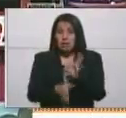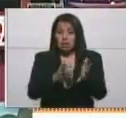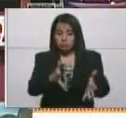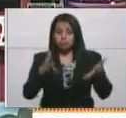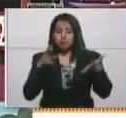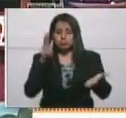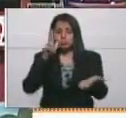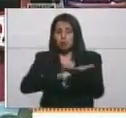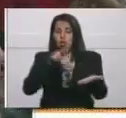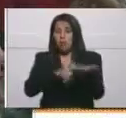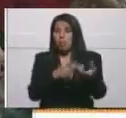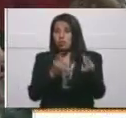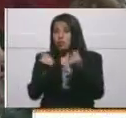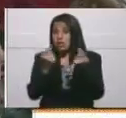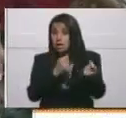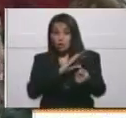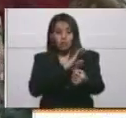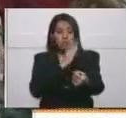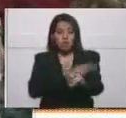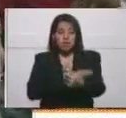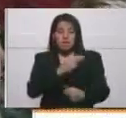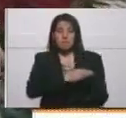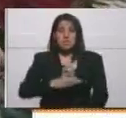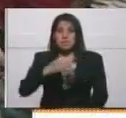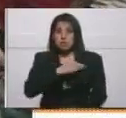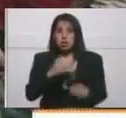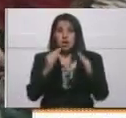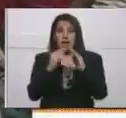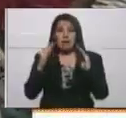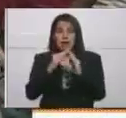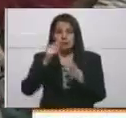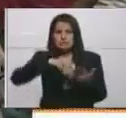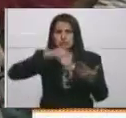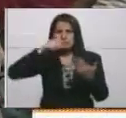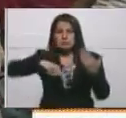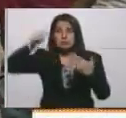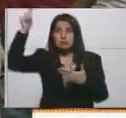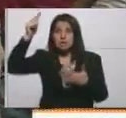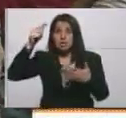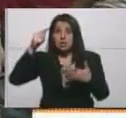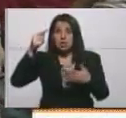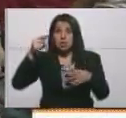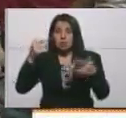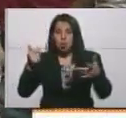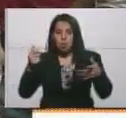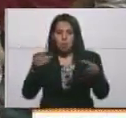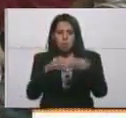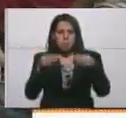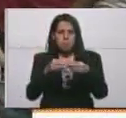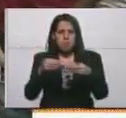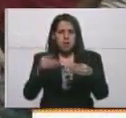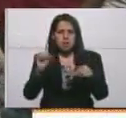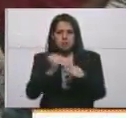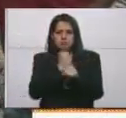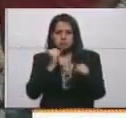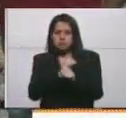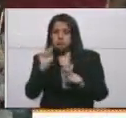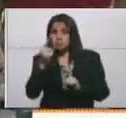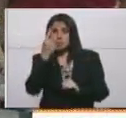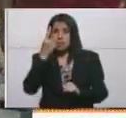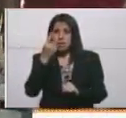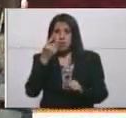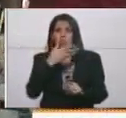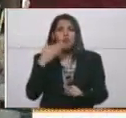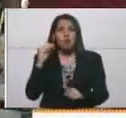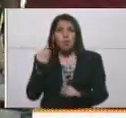recursos, fortaleciendo la gran misión Vivienda Venezuela, fortaleciendo la misión Plan Chamba Juvenil, fortaleciendo la gran